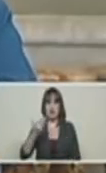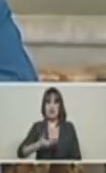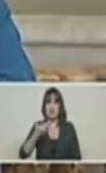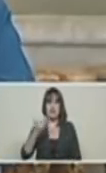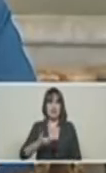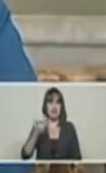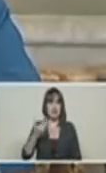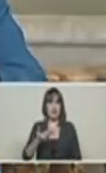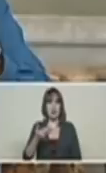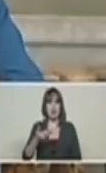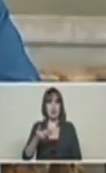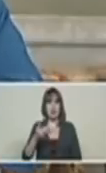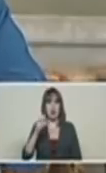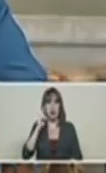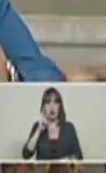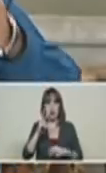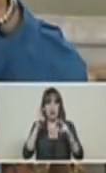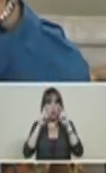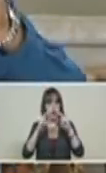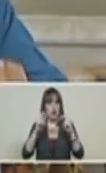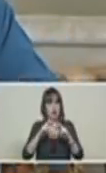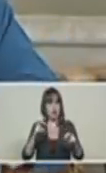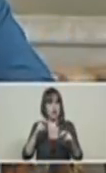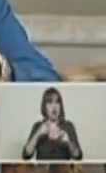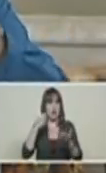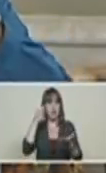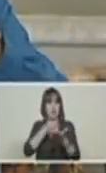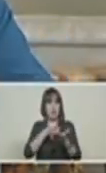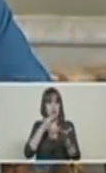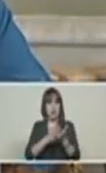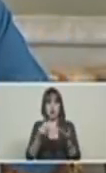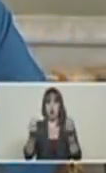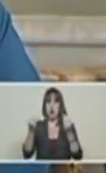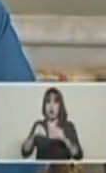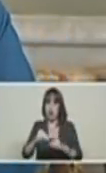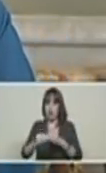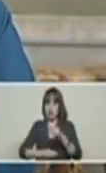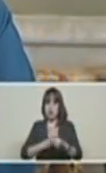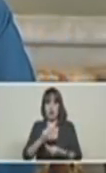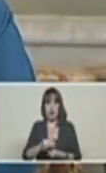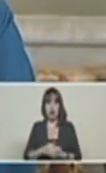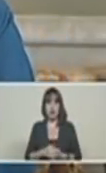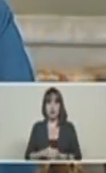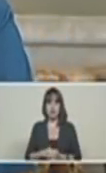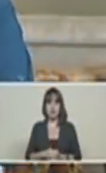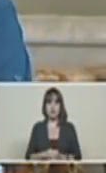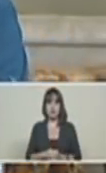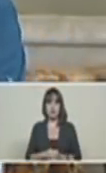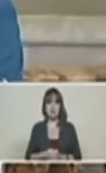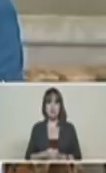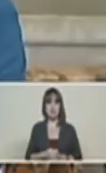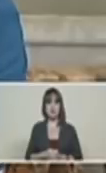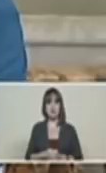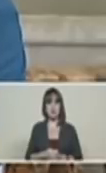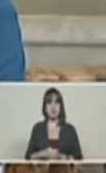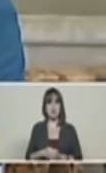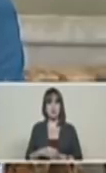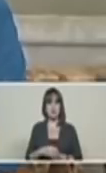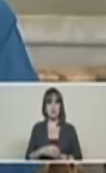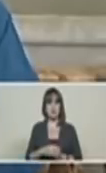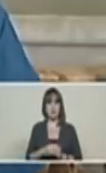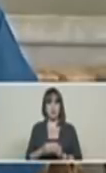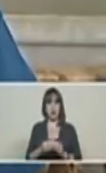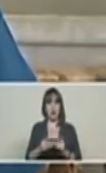para revisar precios acordados, ratificarlos y cumplirlos. Porque unos dicen